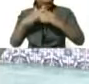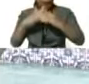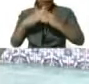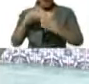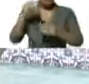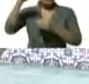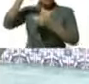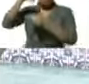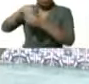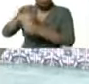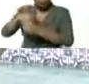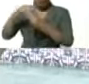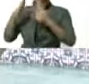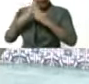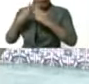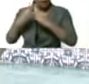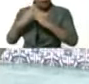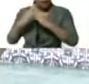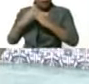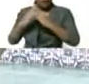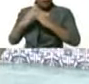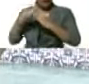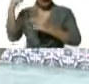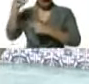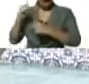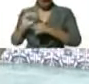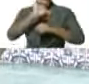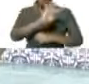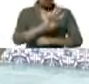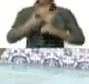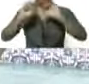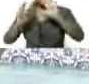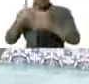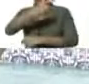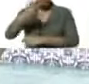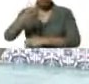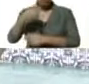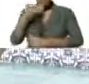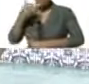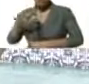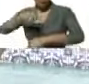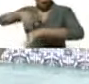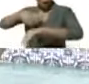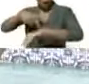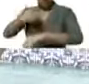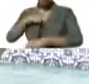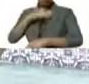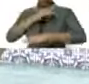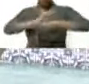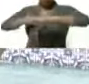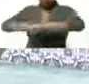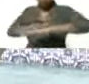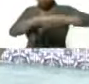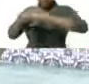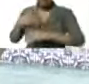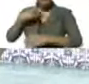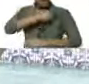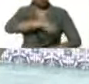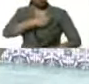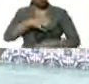aislamiento domiciliario, se encuentran 47 personas. En las próximas horas vamos a anunciar un